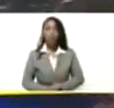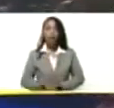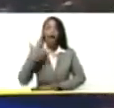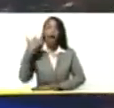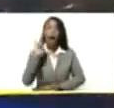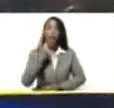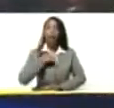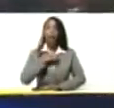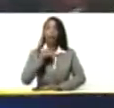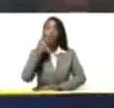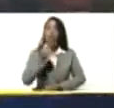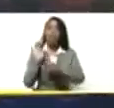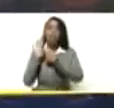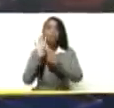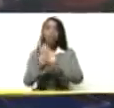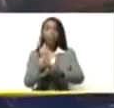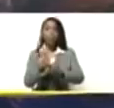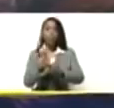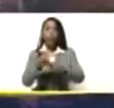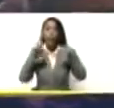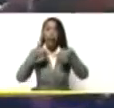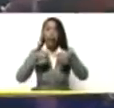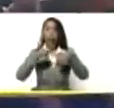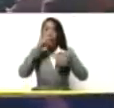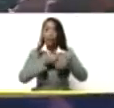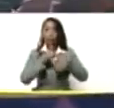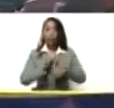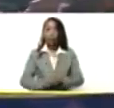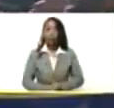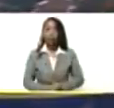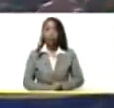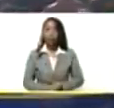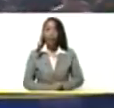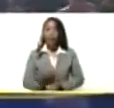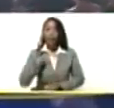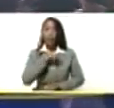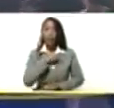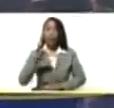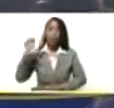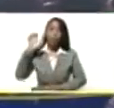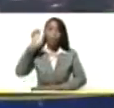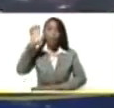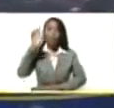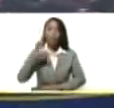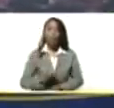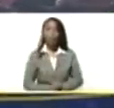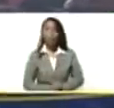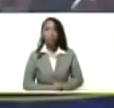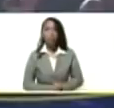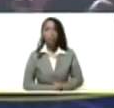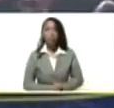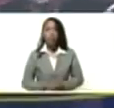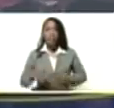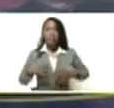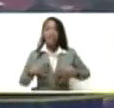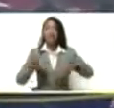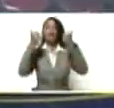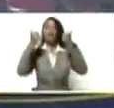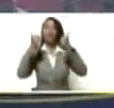decir que fue un año en que nuestro país rescato